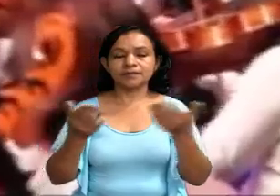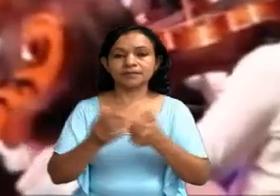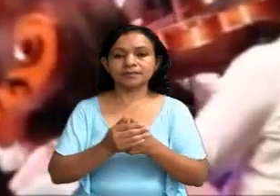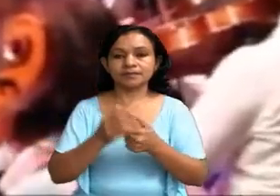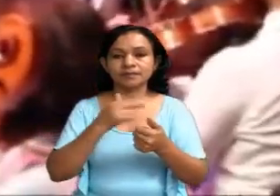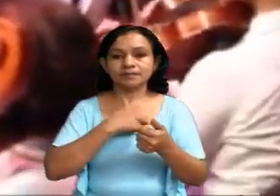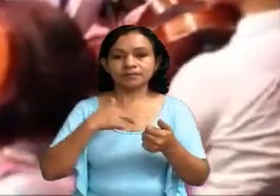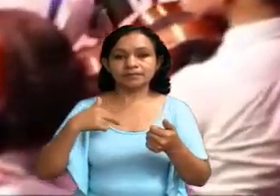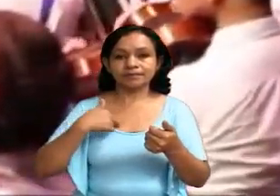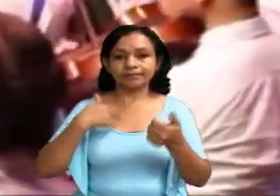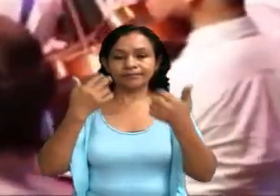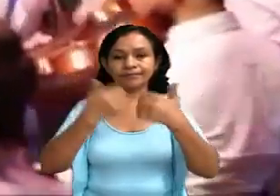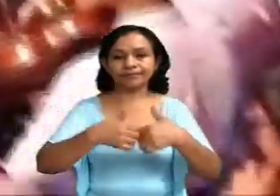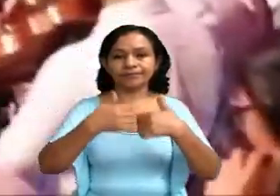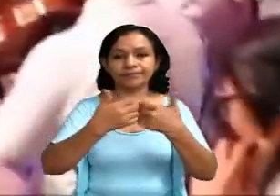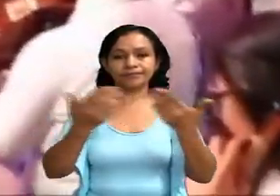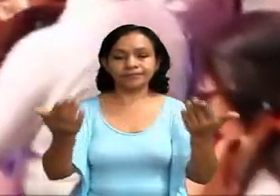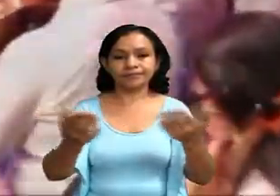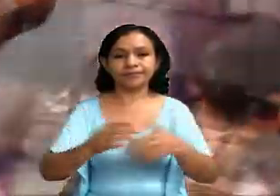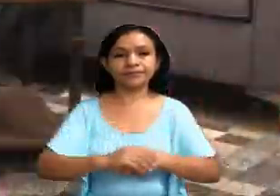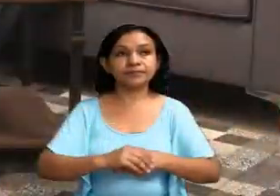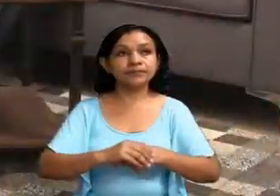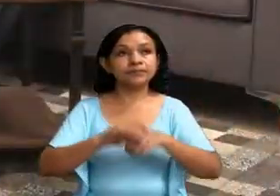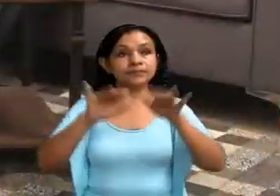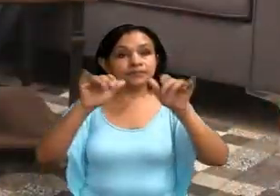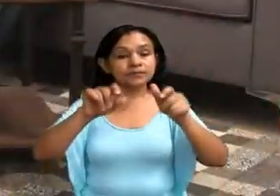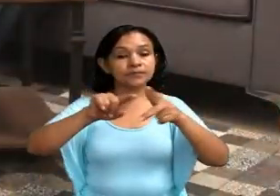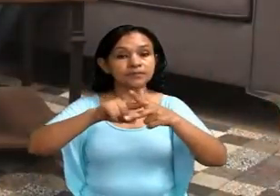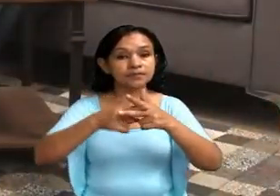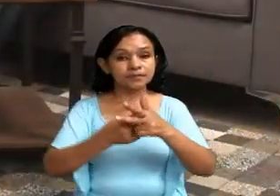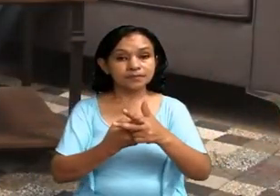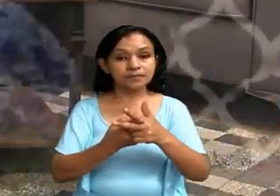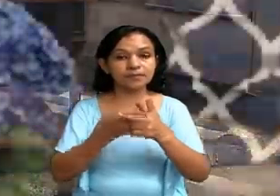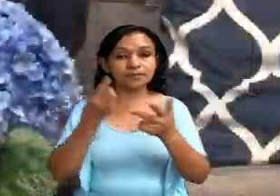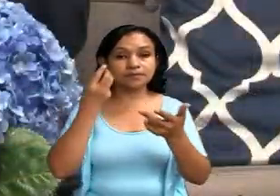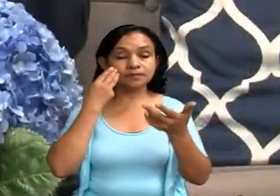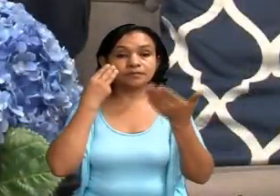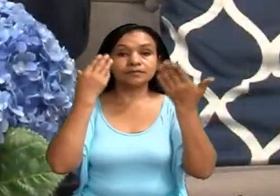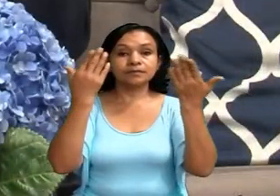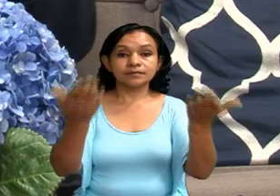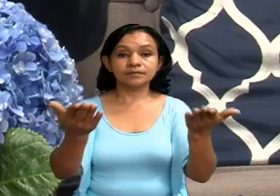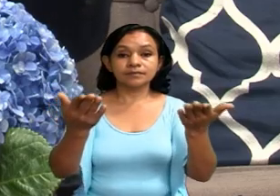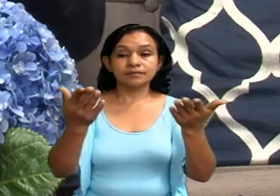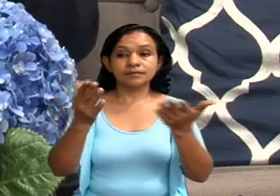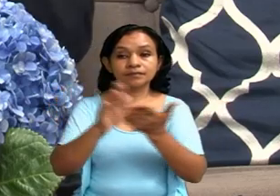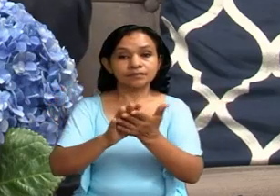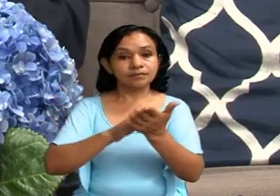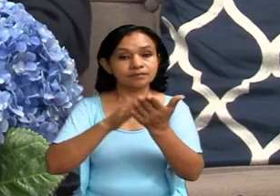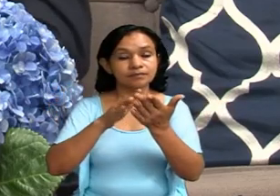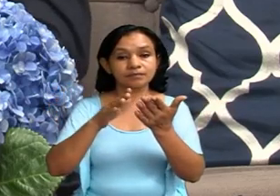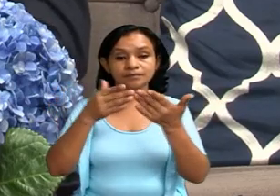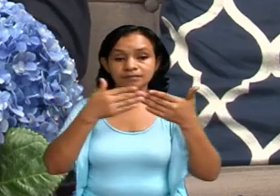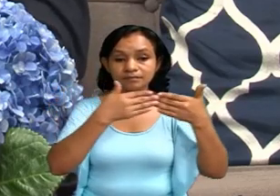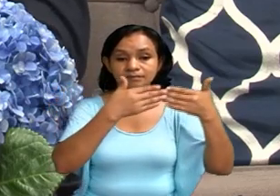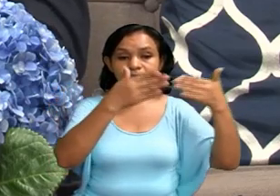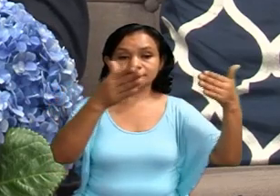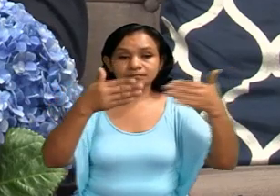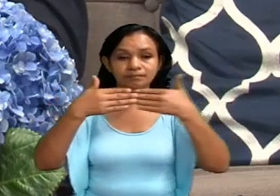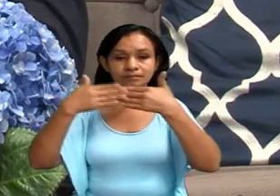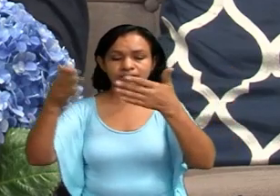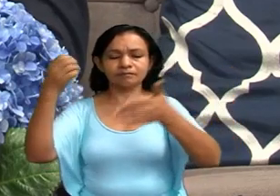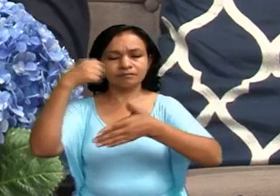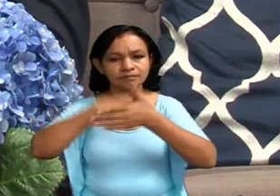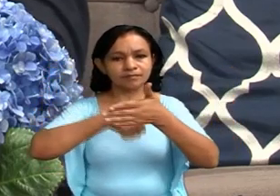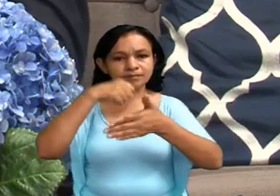introduciendo maquinaria y eso, y entonces ya a partir de mayo sí la programación abre sus puertas con mucha